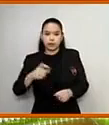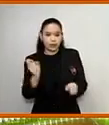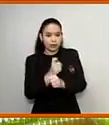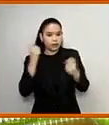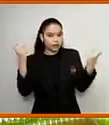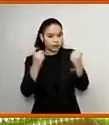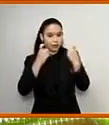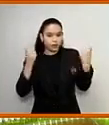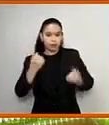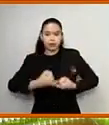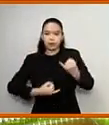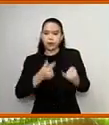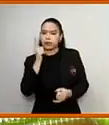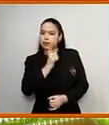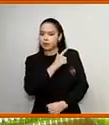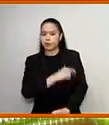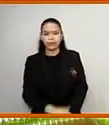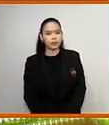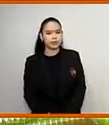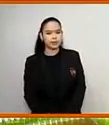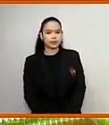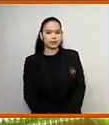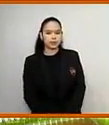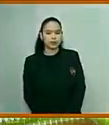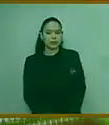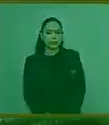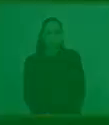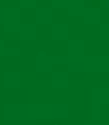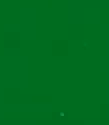se gana y se goza con todo.